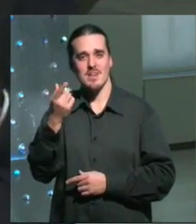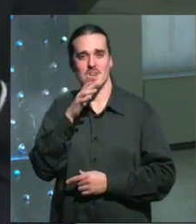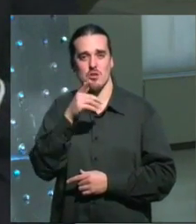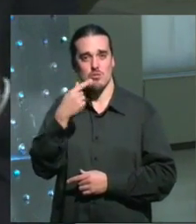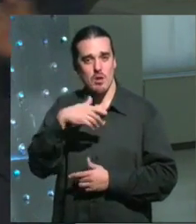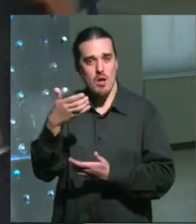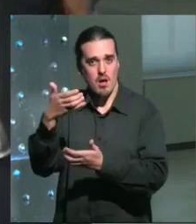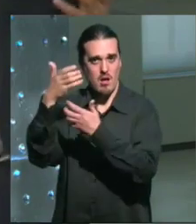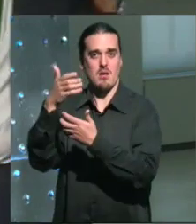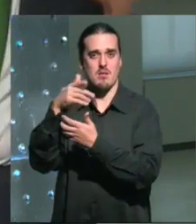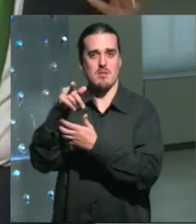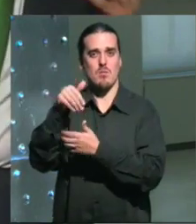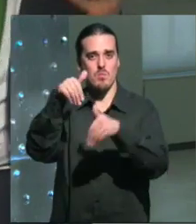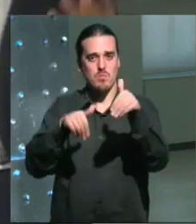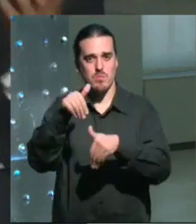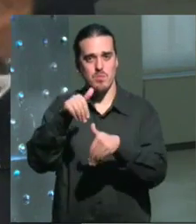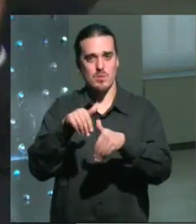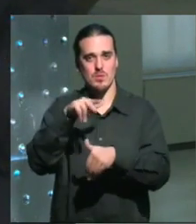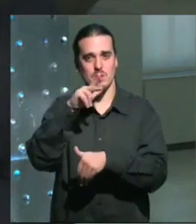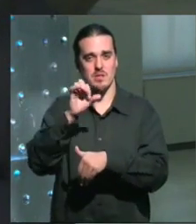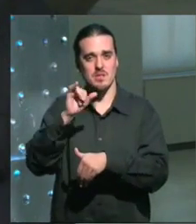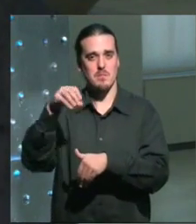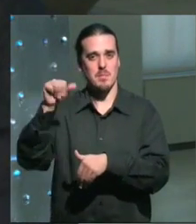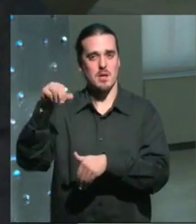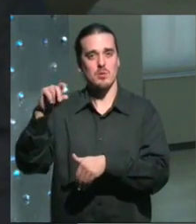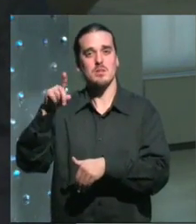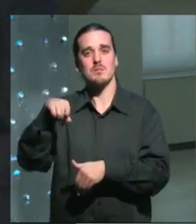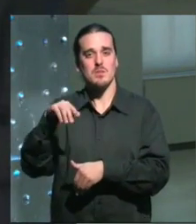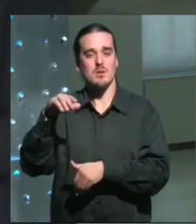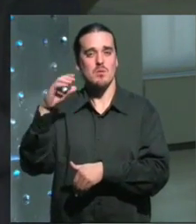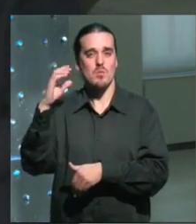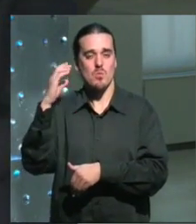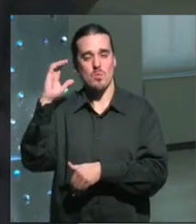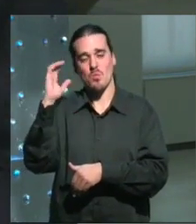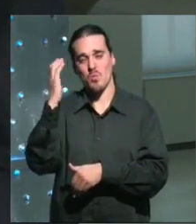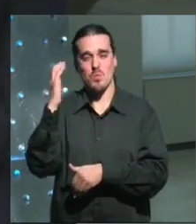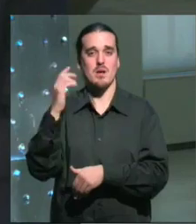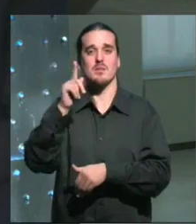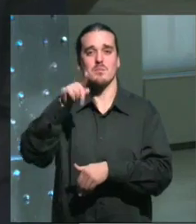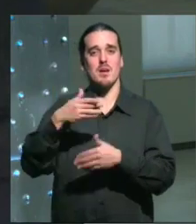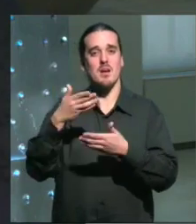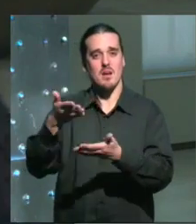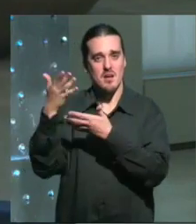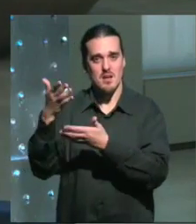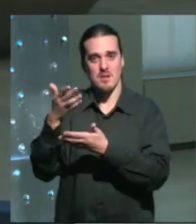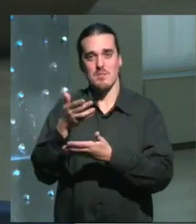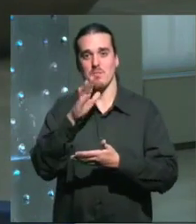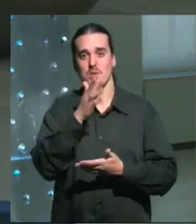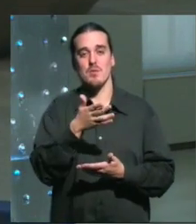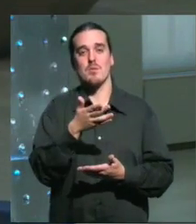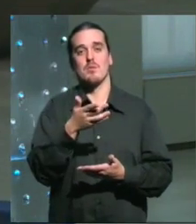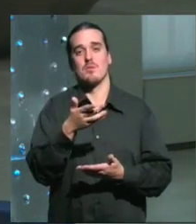hispano en Florida y ganamos por primera vez en la historia el voto cubano en la Florida. ¿Por qué? Por esa base de